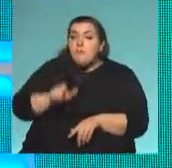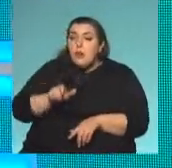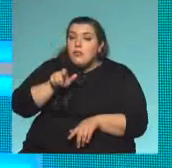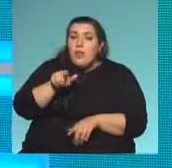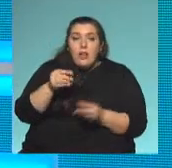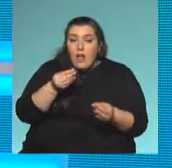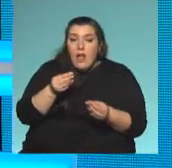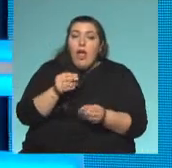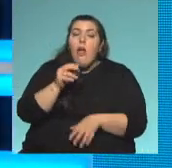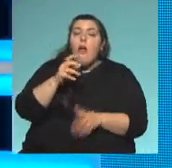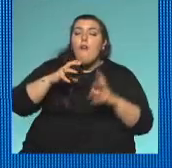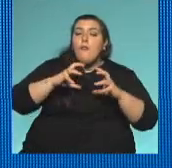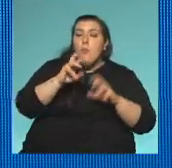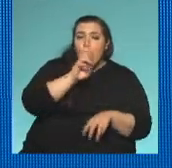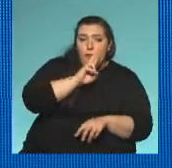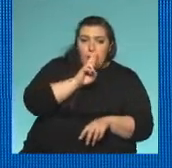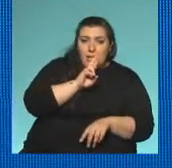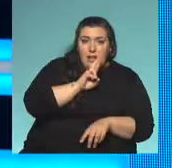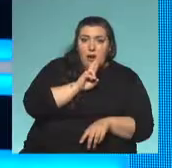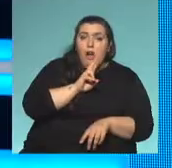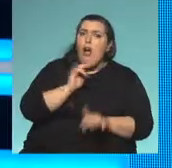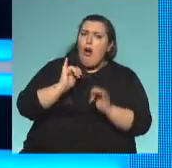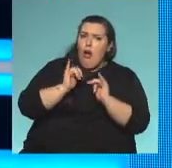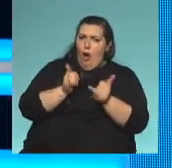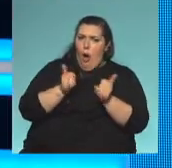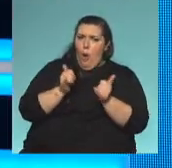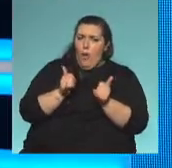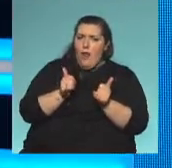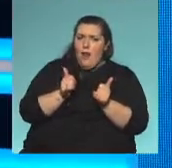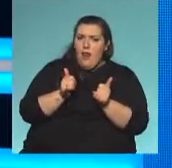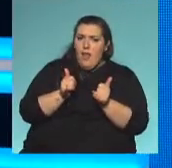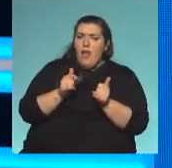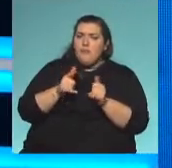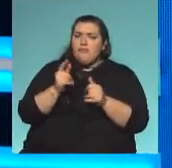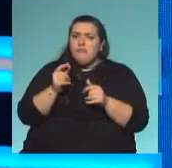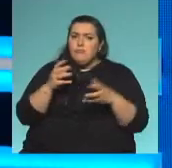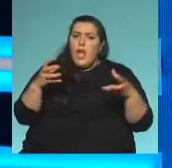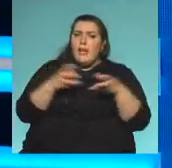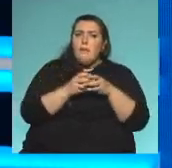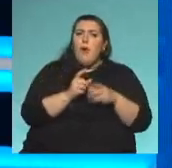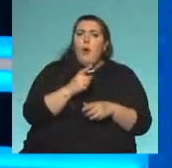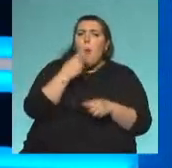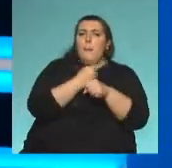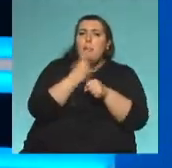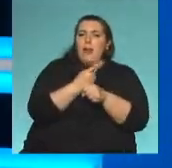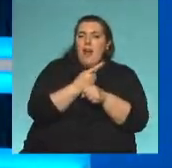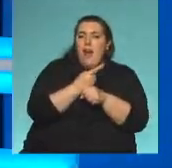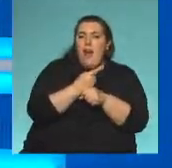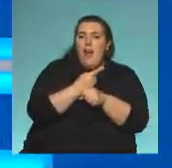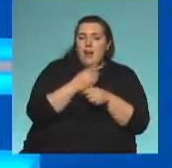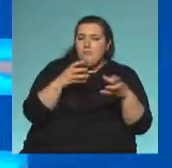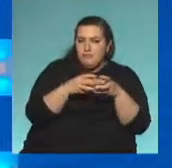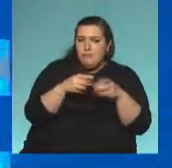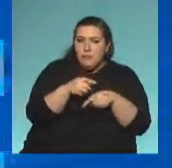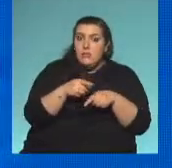el fútbol femenino, sí. Con llegar en muy corta edad a una primera división y a competir al más alto nivel. Pero ¿por qué no empezás contando la